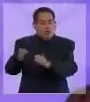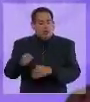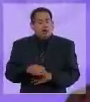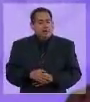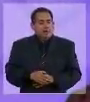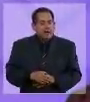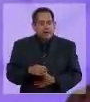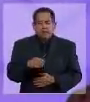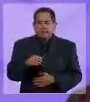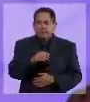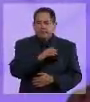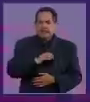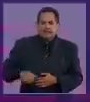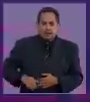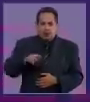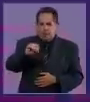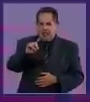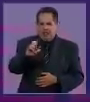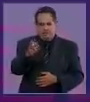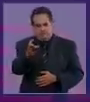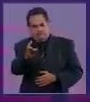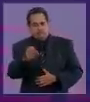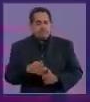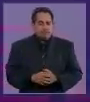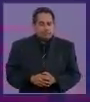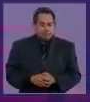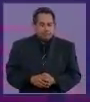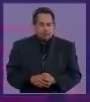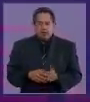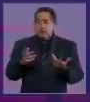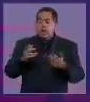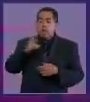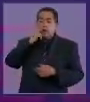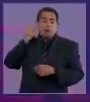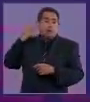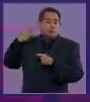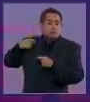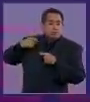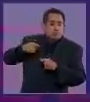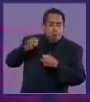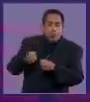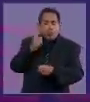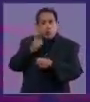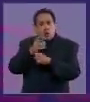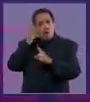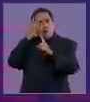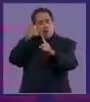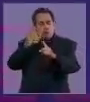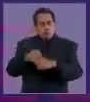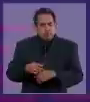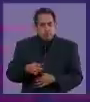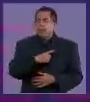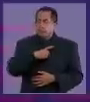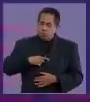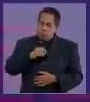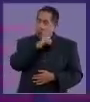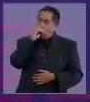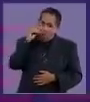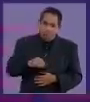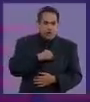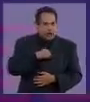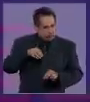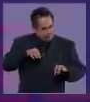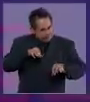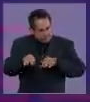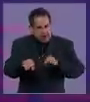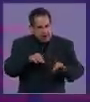José Antonio Meade, adelante. Hemos recibido de nuestros padres un país de oportunidades y de retos. tenemos la obligación de trabajar para